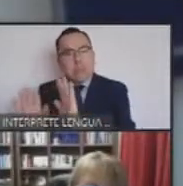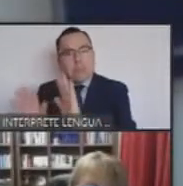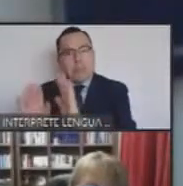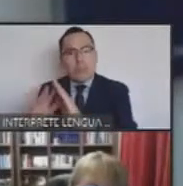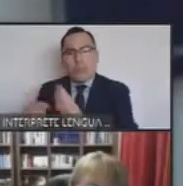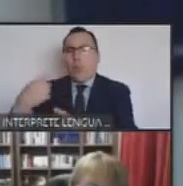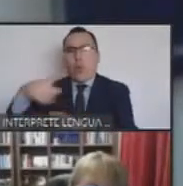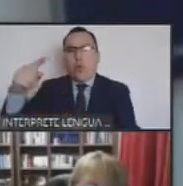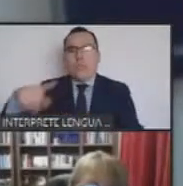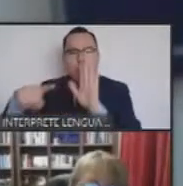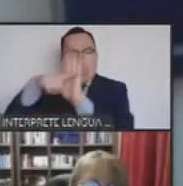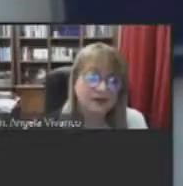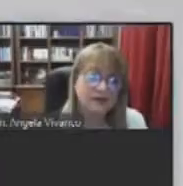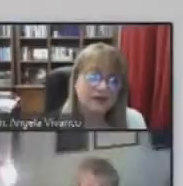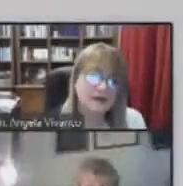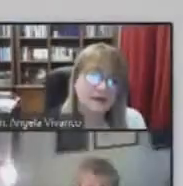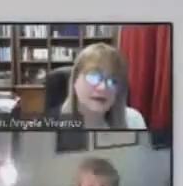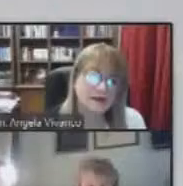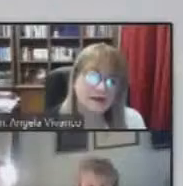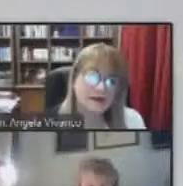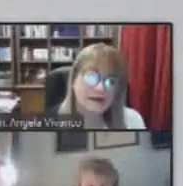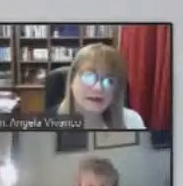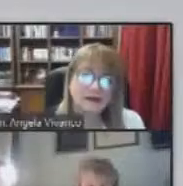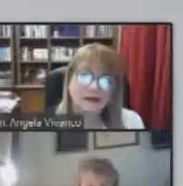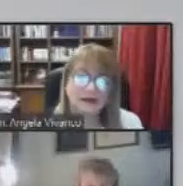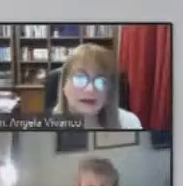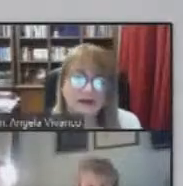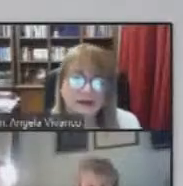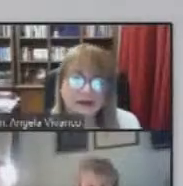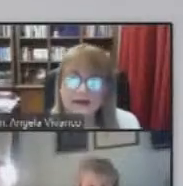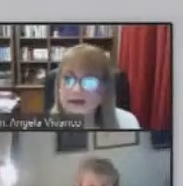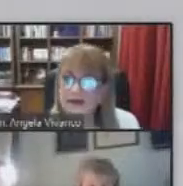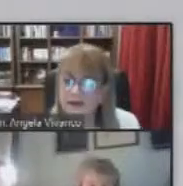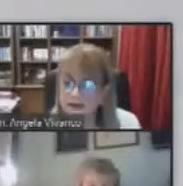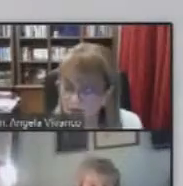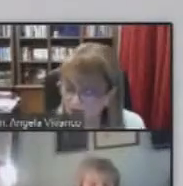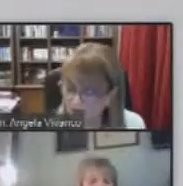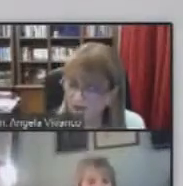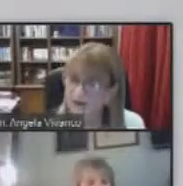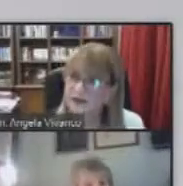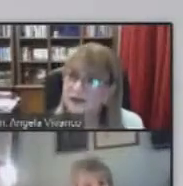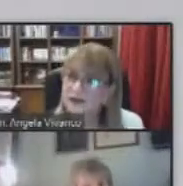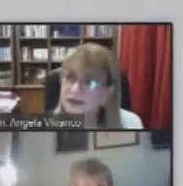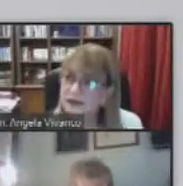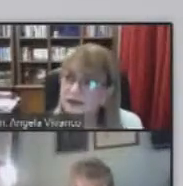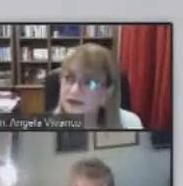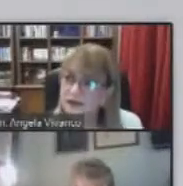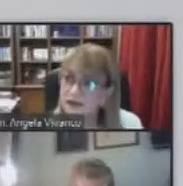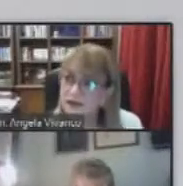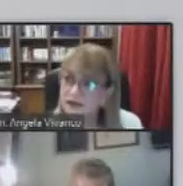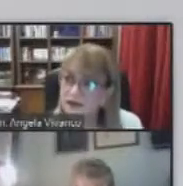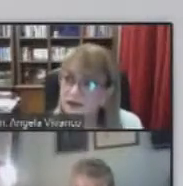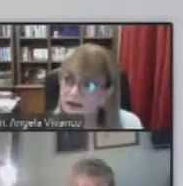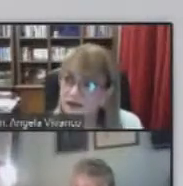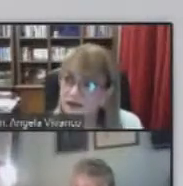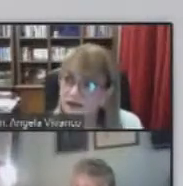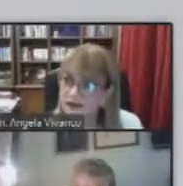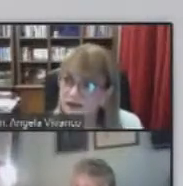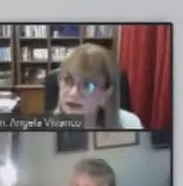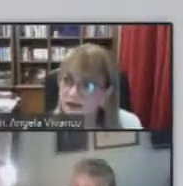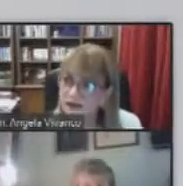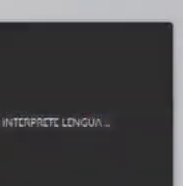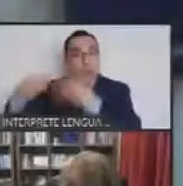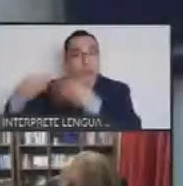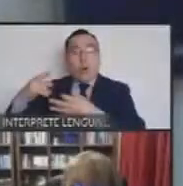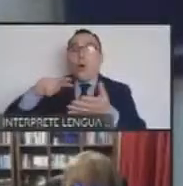negativa? ¿Puede relacionarse con la deuda de una reforma al llamado gobierno judicial, o tal vez con